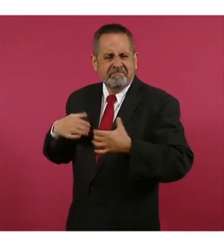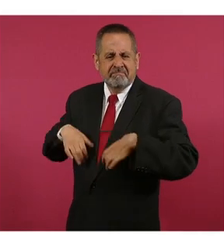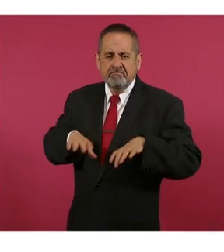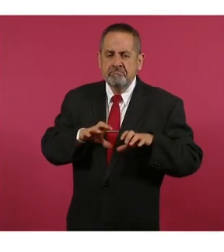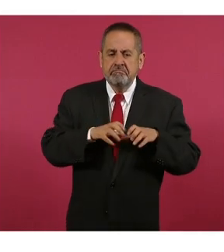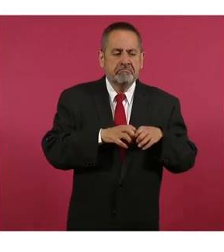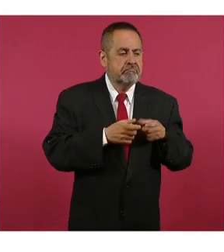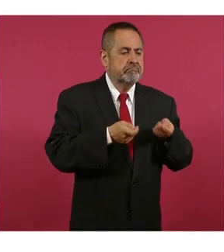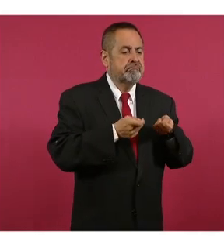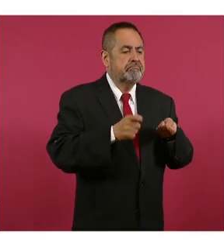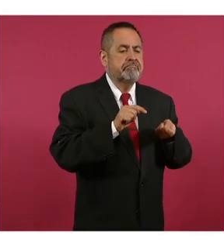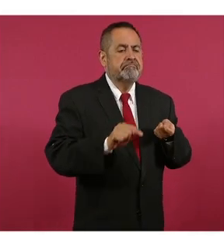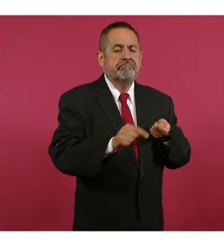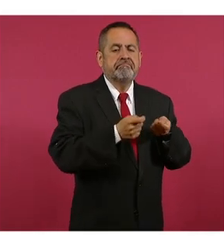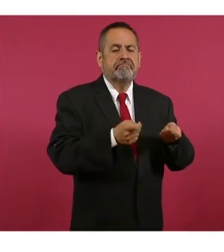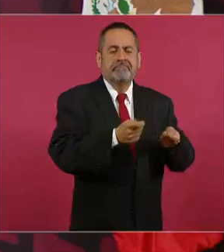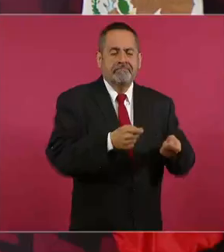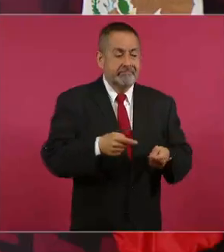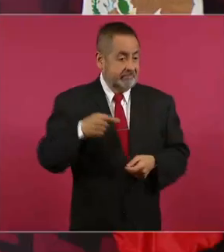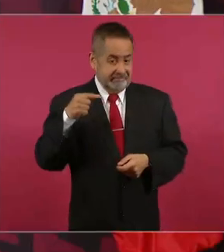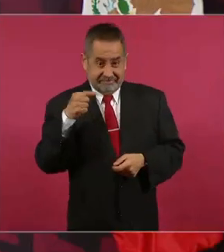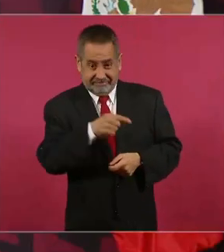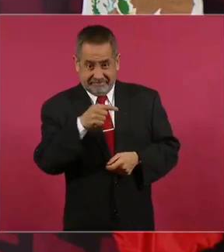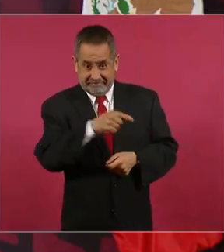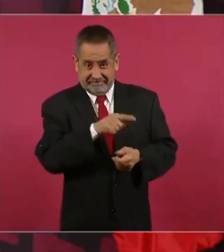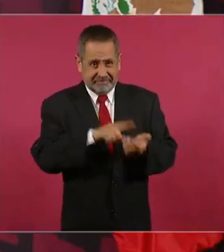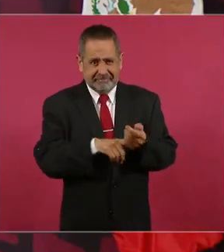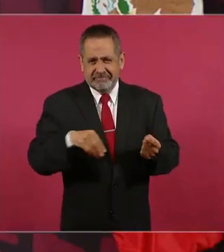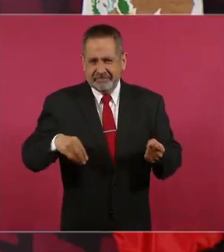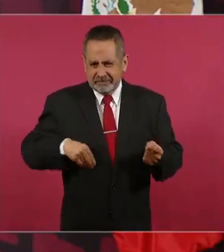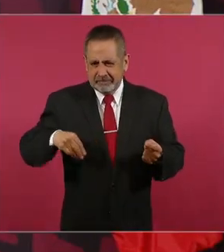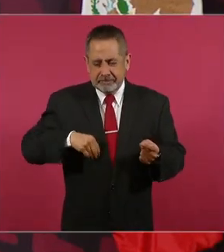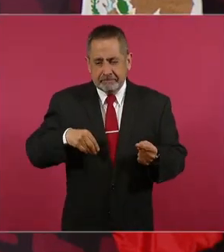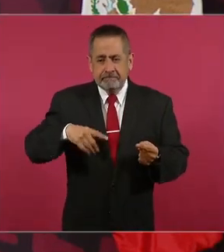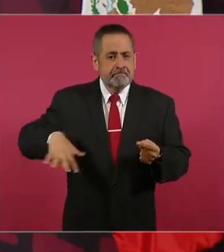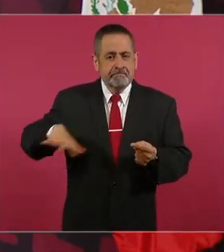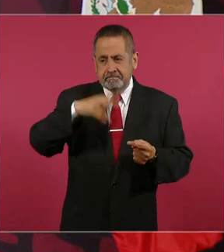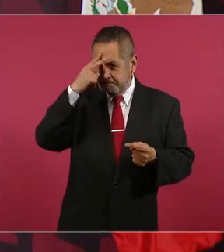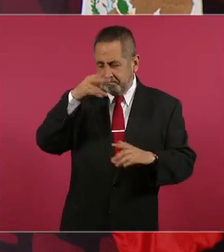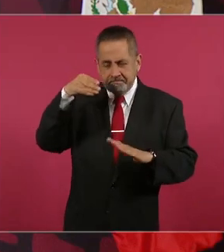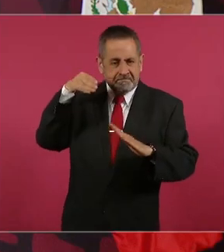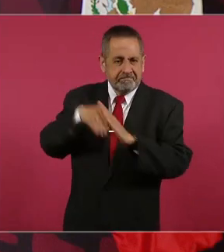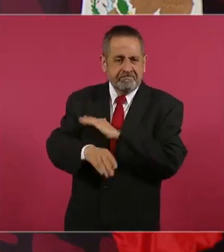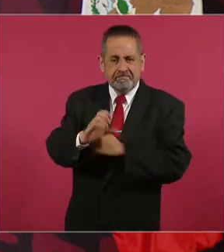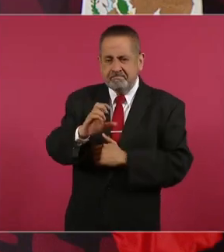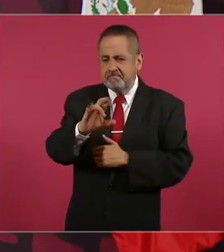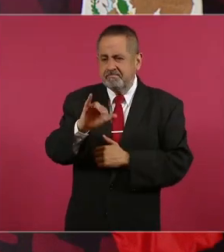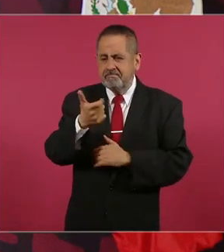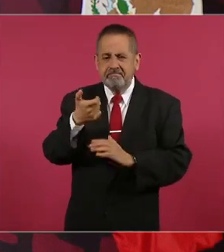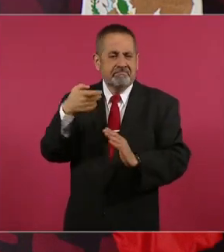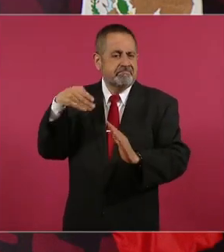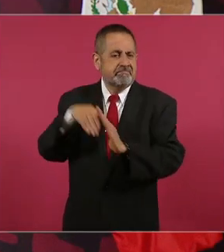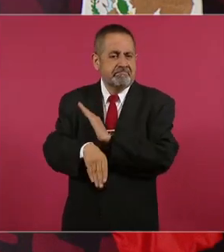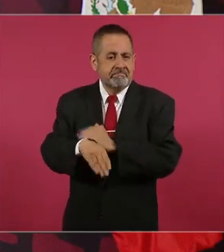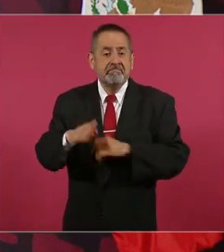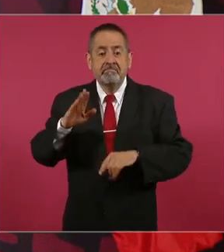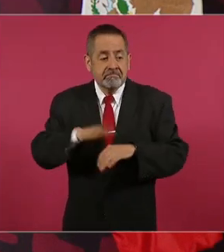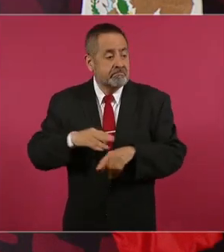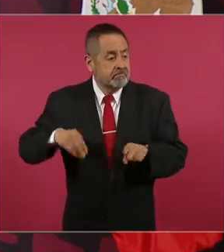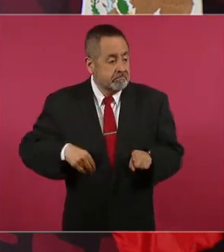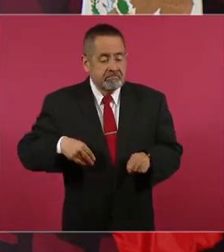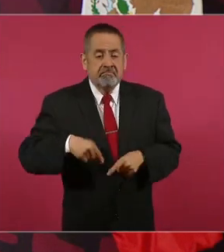a México a una de las peores crisis de su historia, a